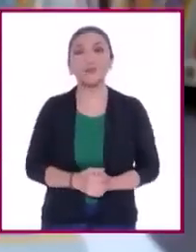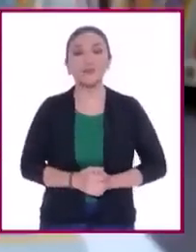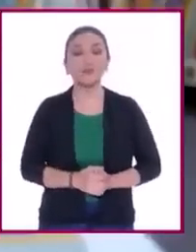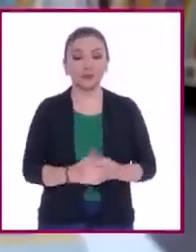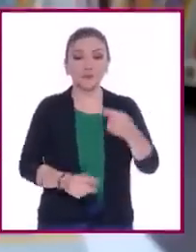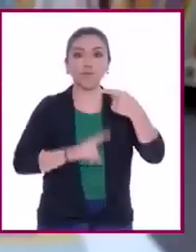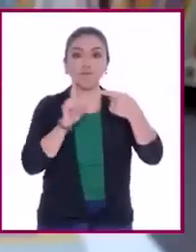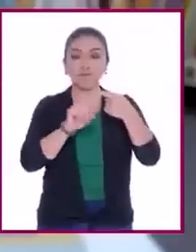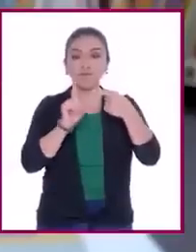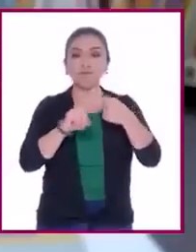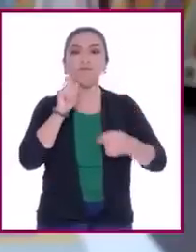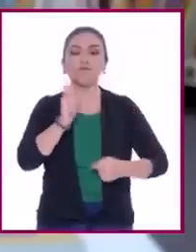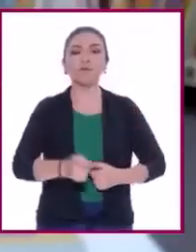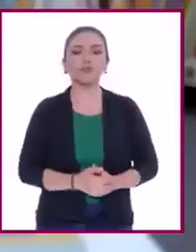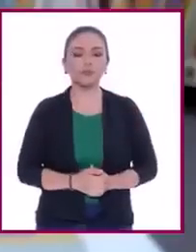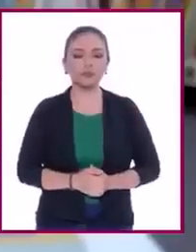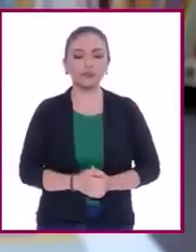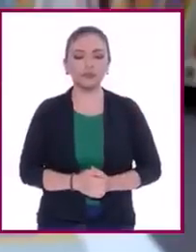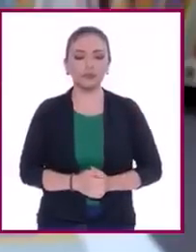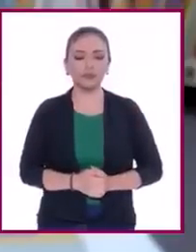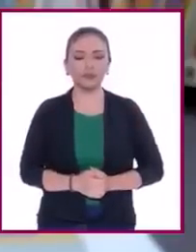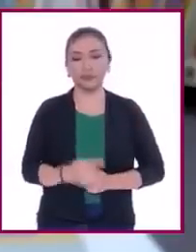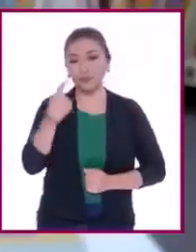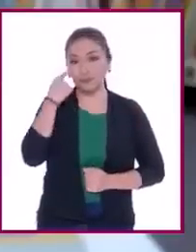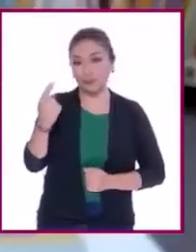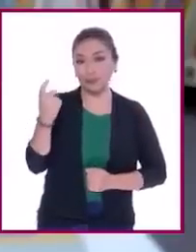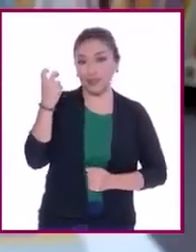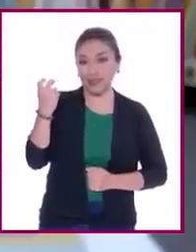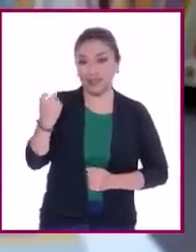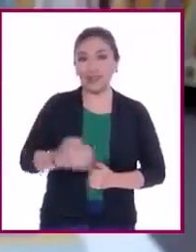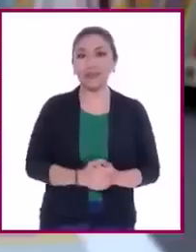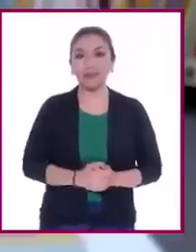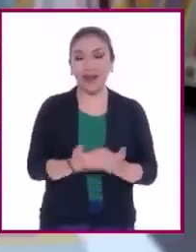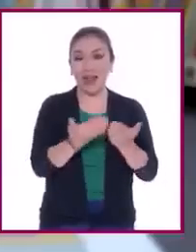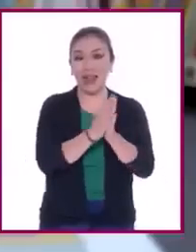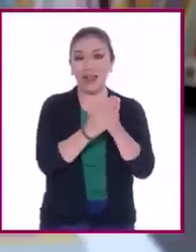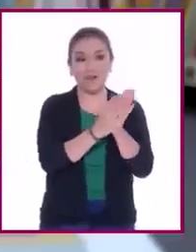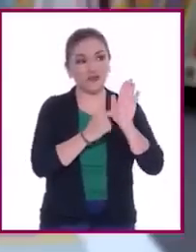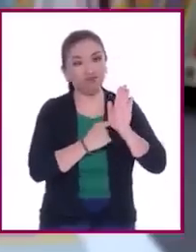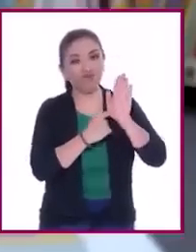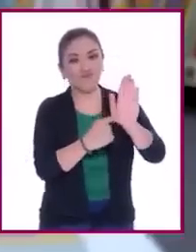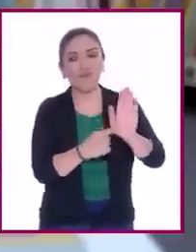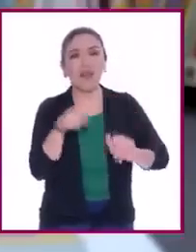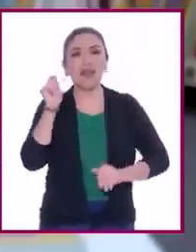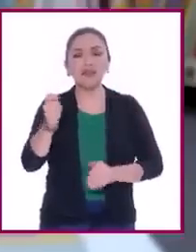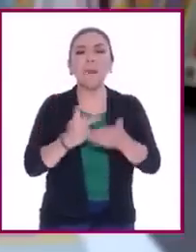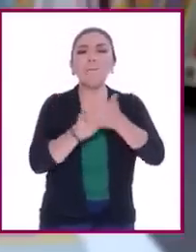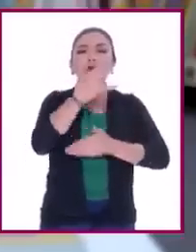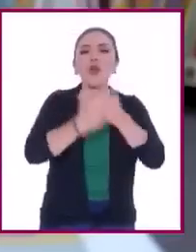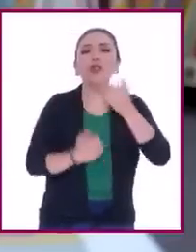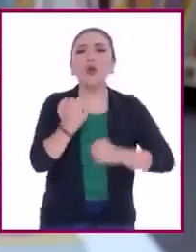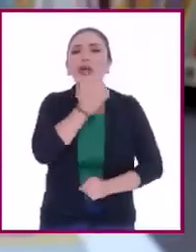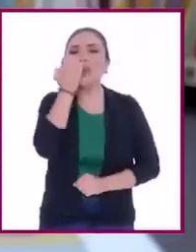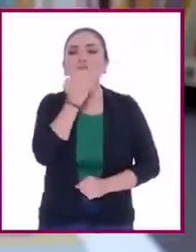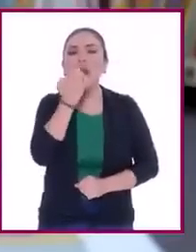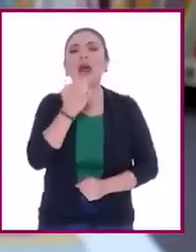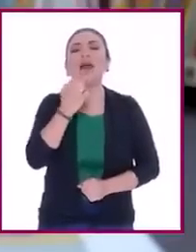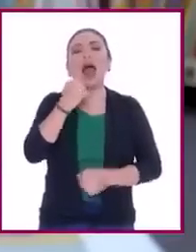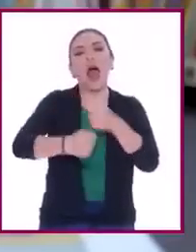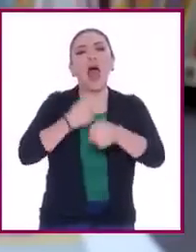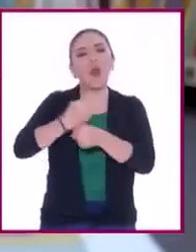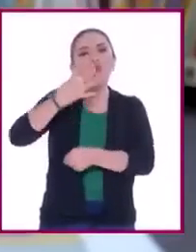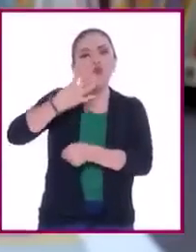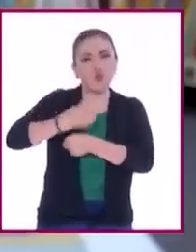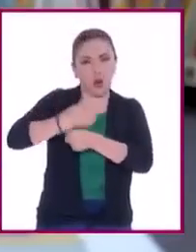el primero de ellos es esta portada que es del libro de proyectos escolares de